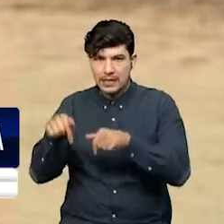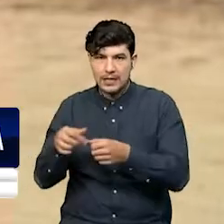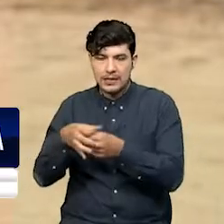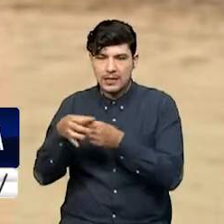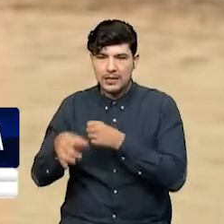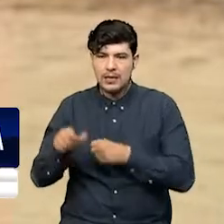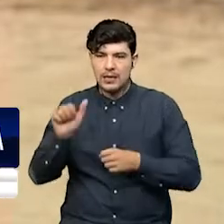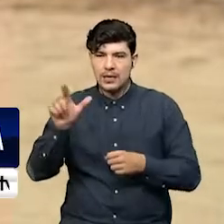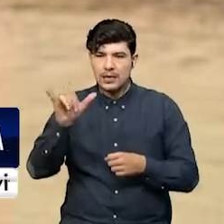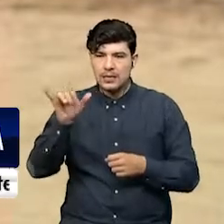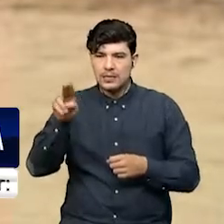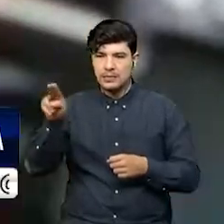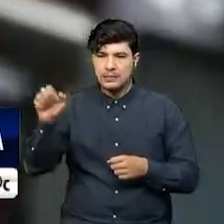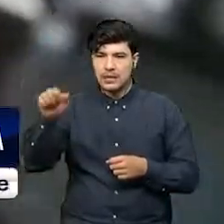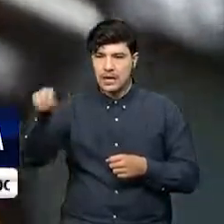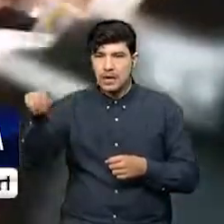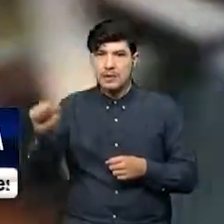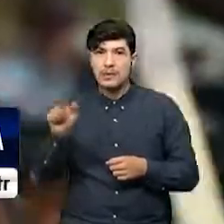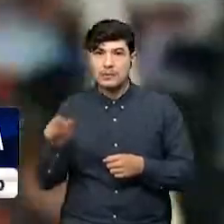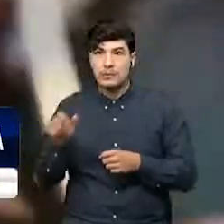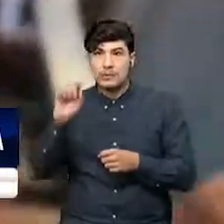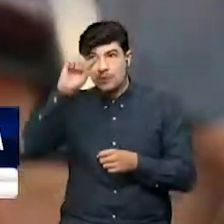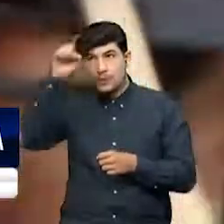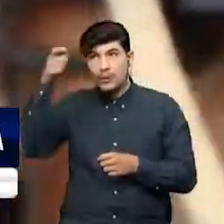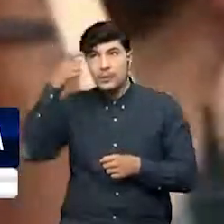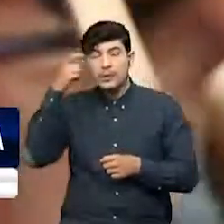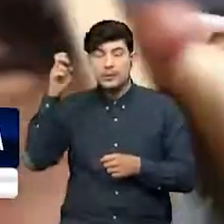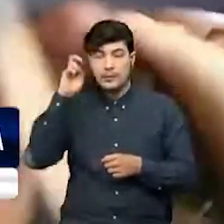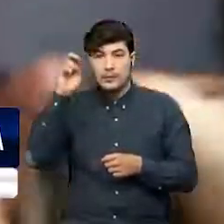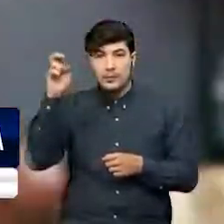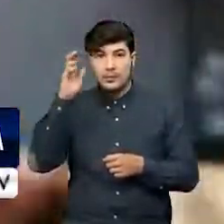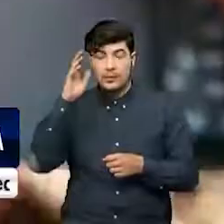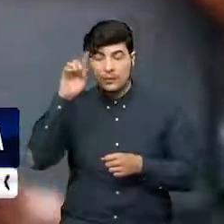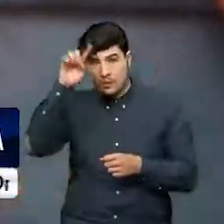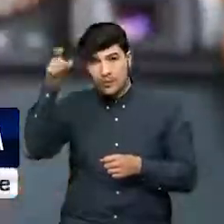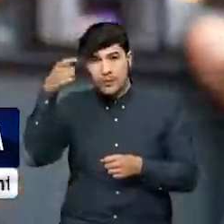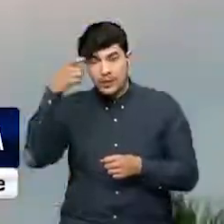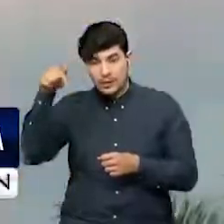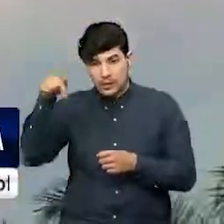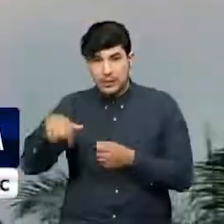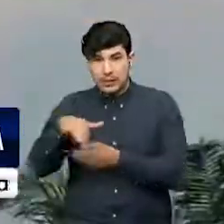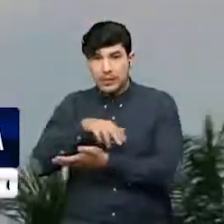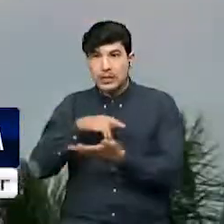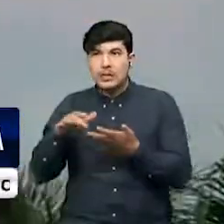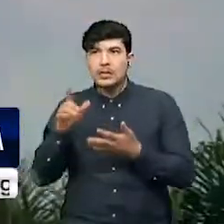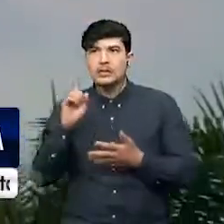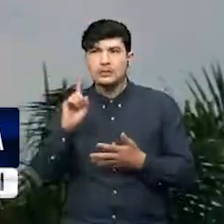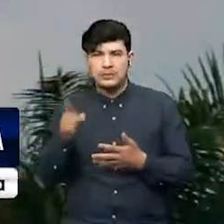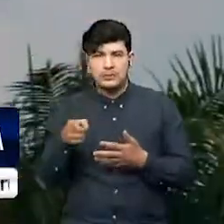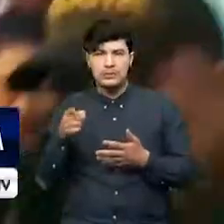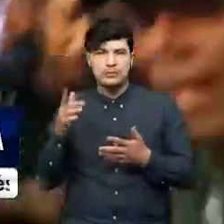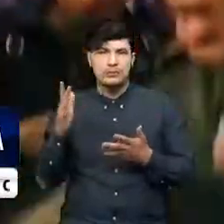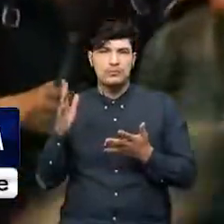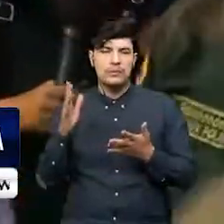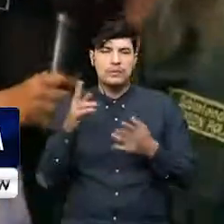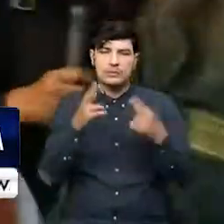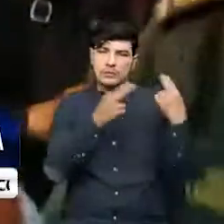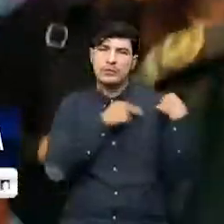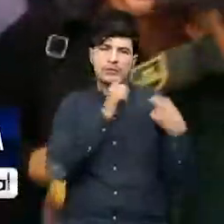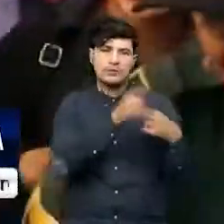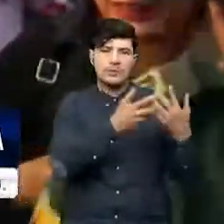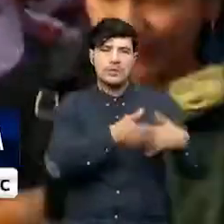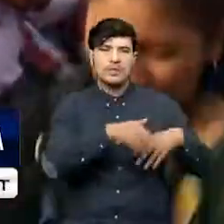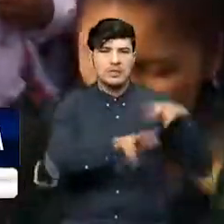ecopetrol y esto fue lo que dije en una rueda de prensa improvisada hacia las 4 de la tarde llegó el ministro de ambiente